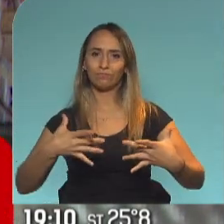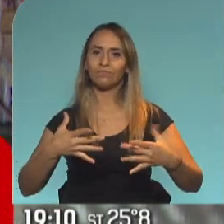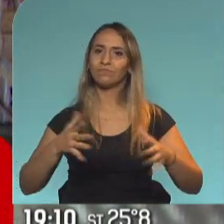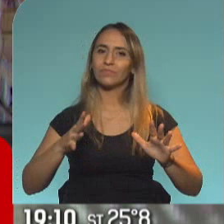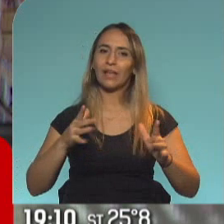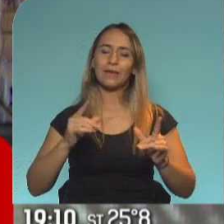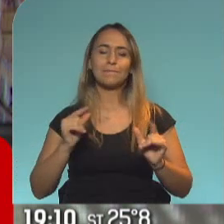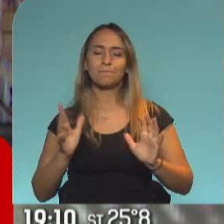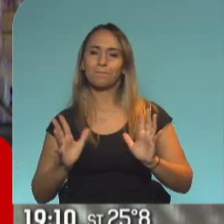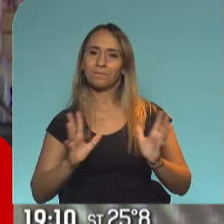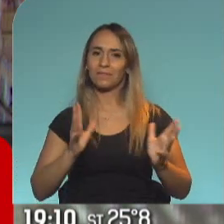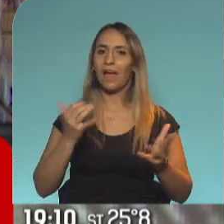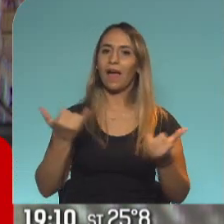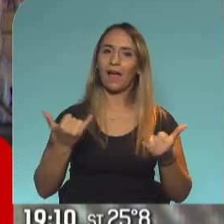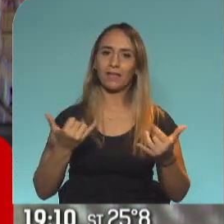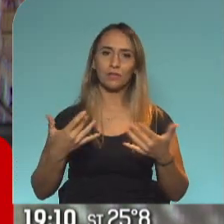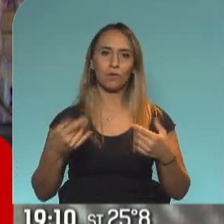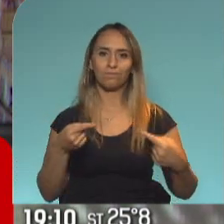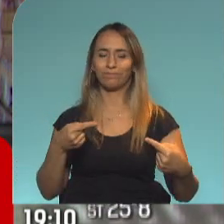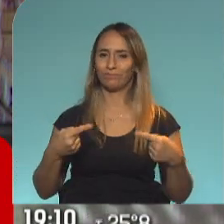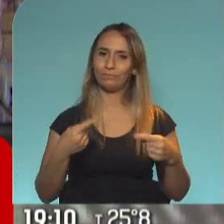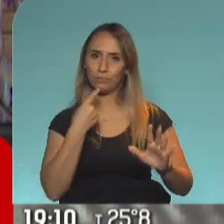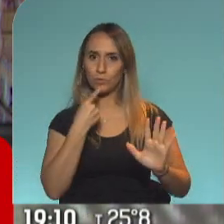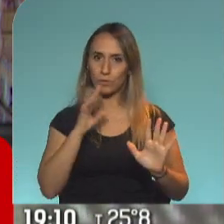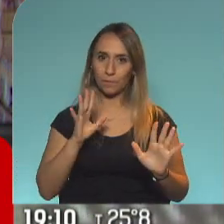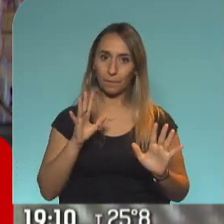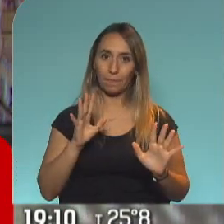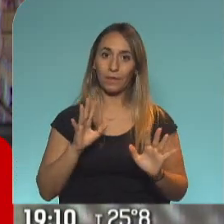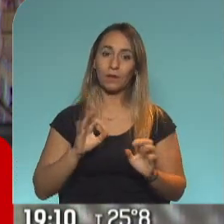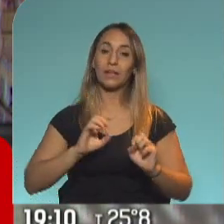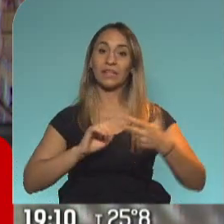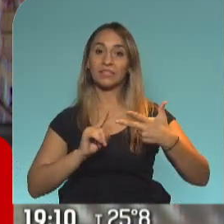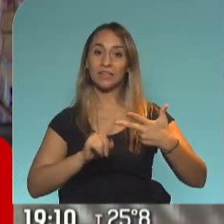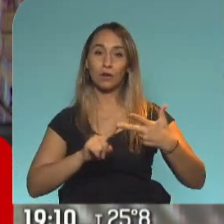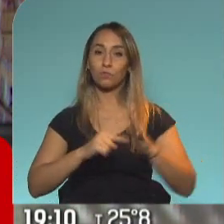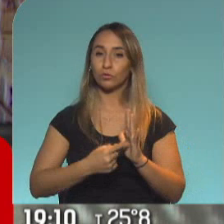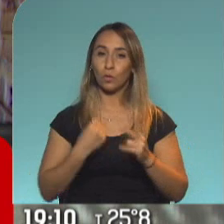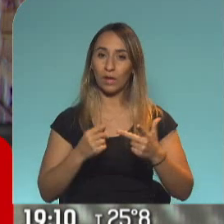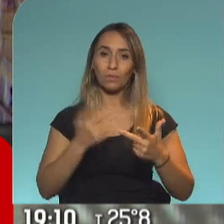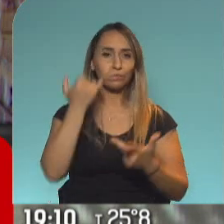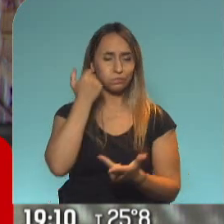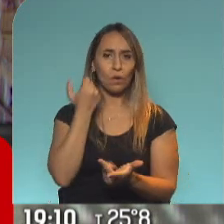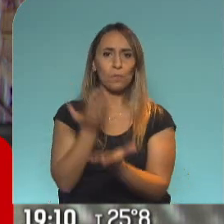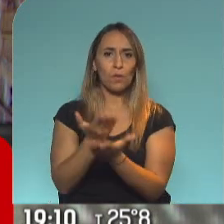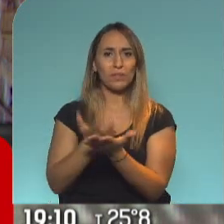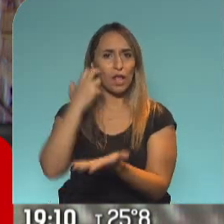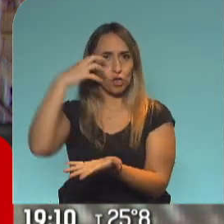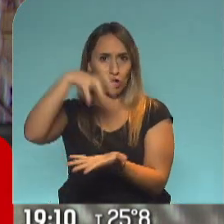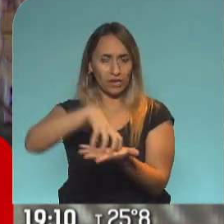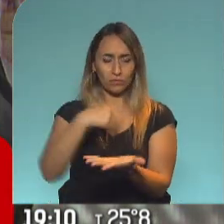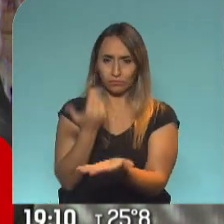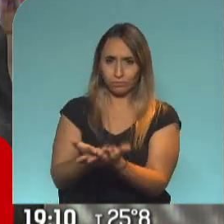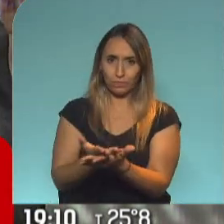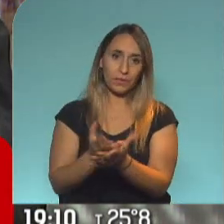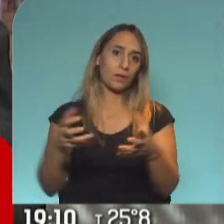blanda se torna bastante difusa. ¿Cuál es el tercer punto? Dijimos, bueno, está la propuesta del Congreso, está la reacción de la oposición